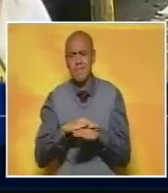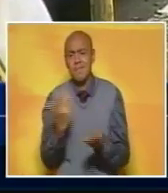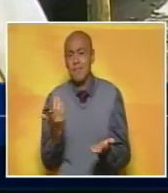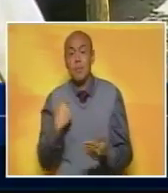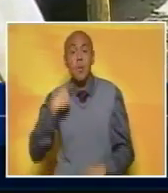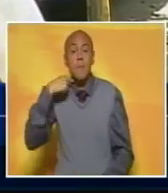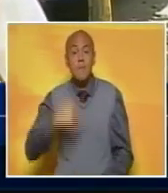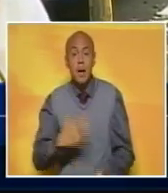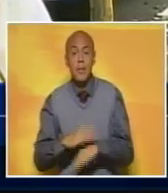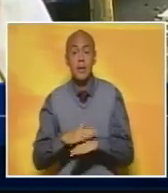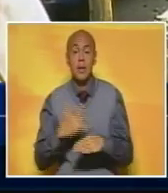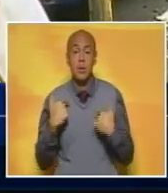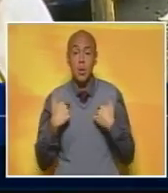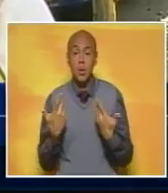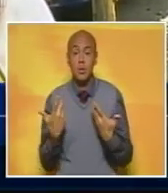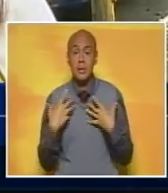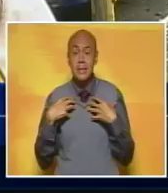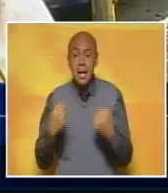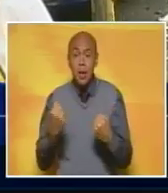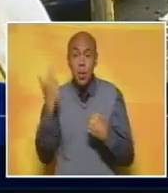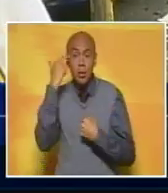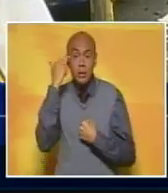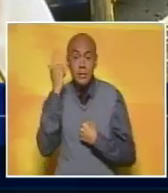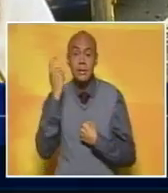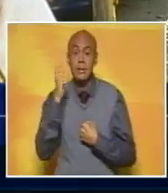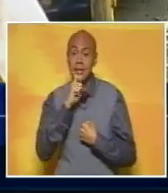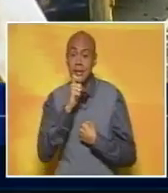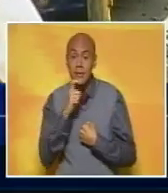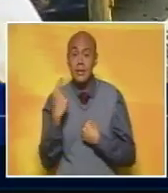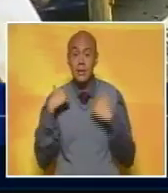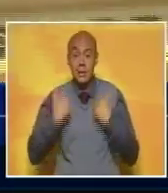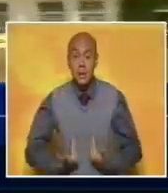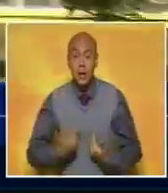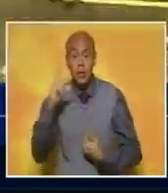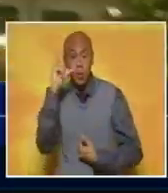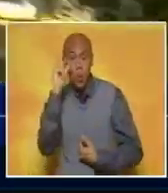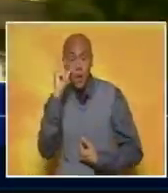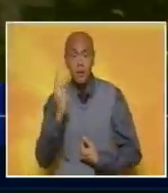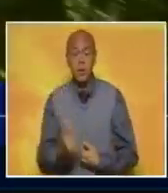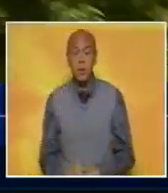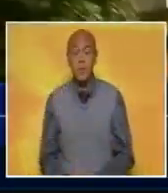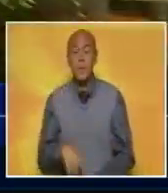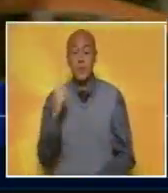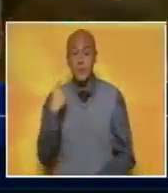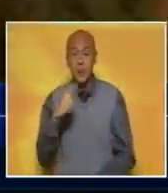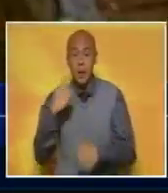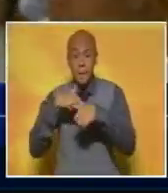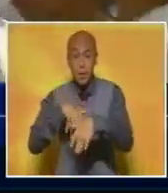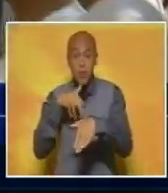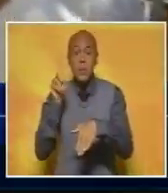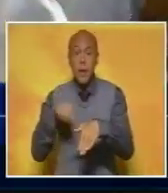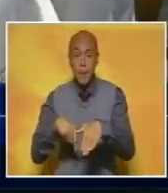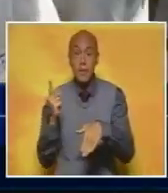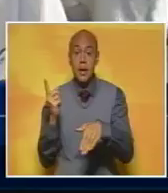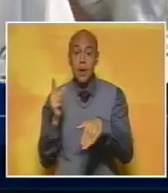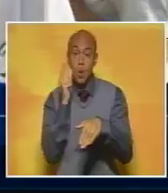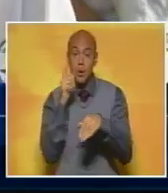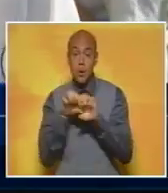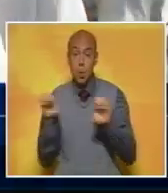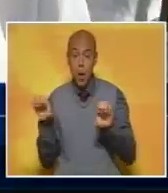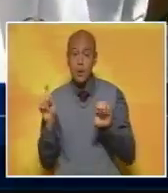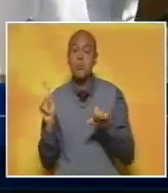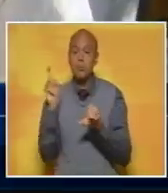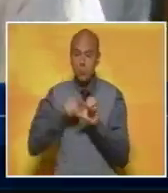afecta nuestra salud, tanto mental como física, y nuestros sueños. A esta protesta también acudieron miembros del sector educativo, pues